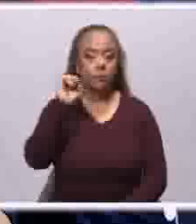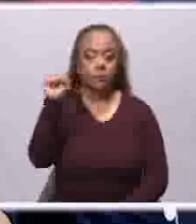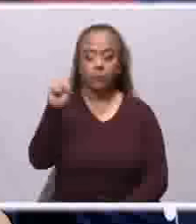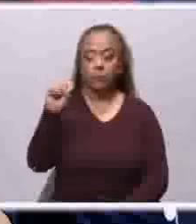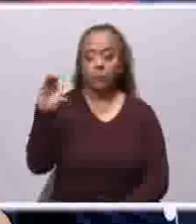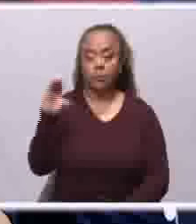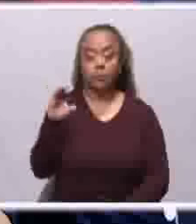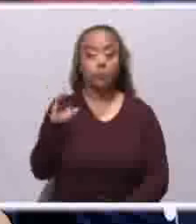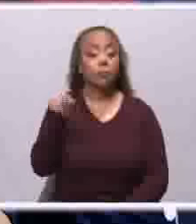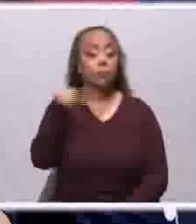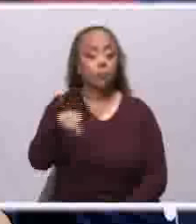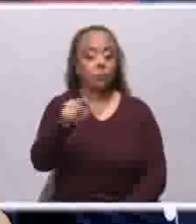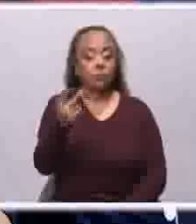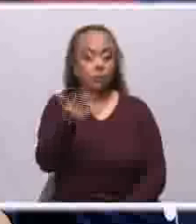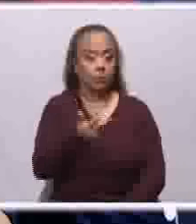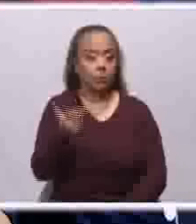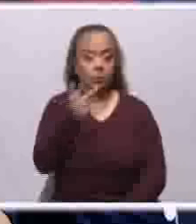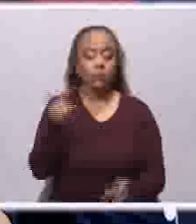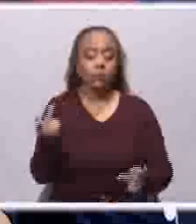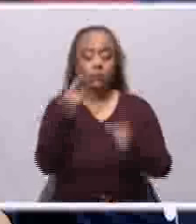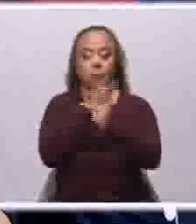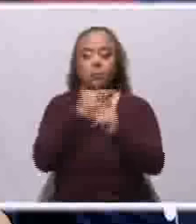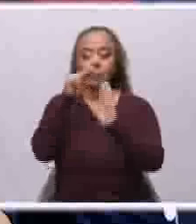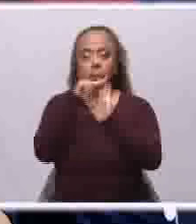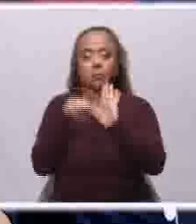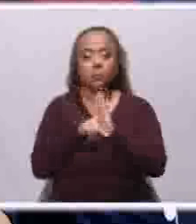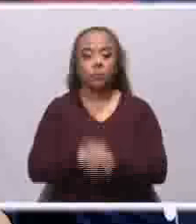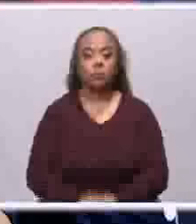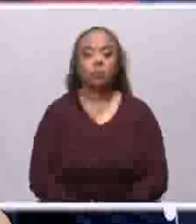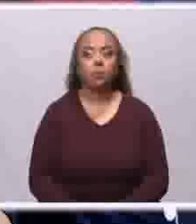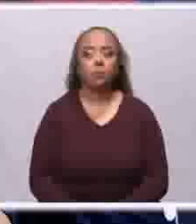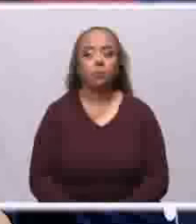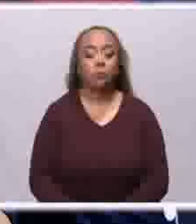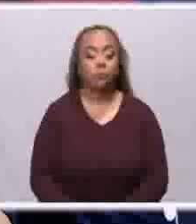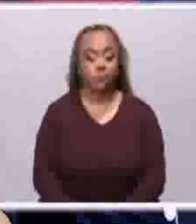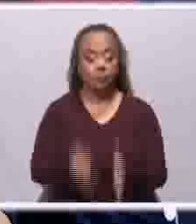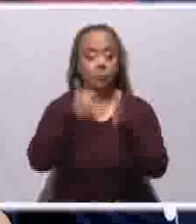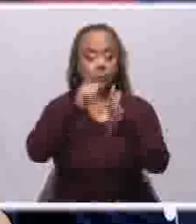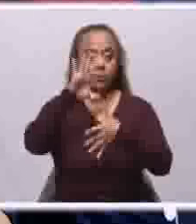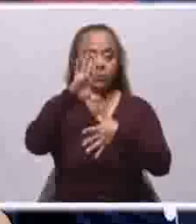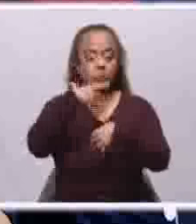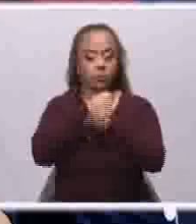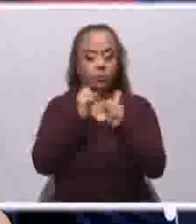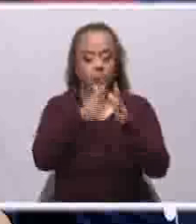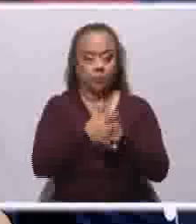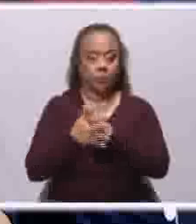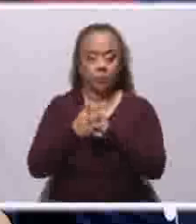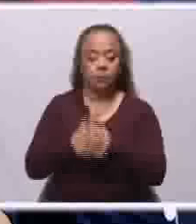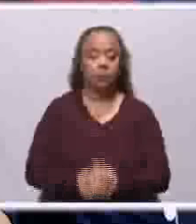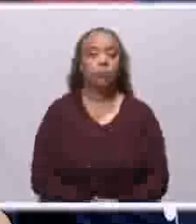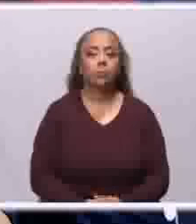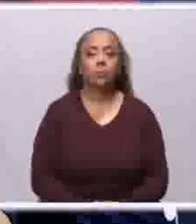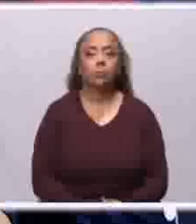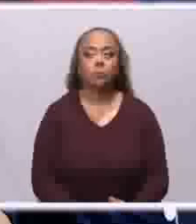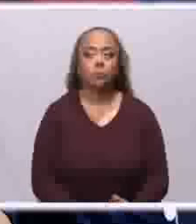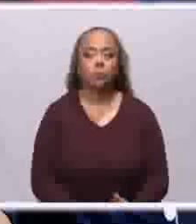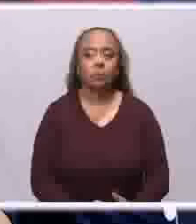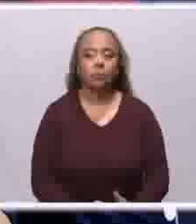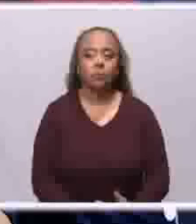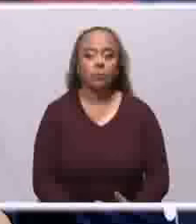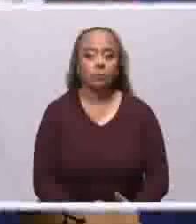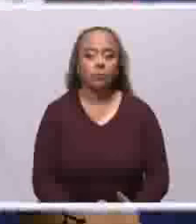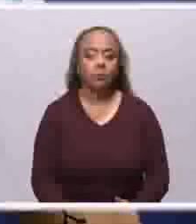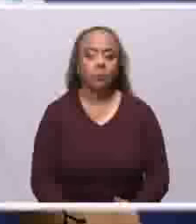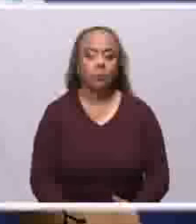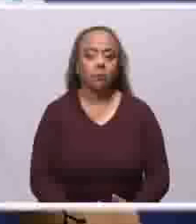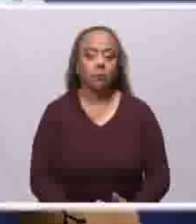Esos son los tres jugadores con peor calificación durante esta copa América realizada en Estados Unidos ahora vamos al lado